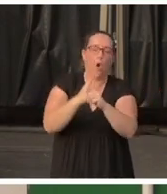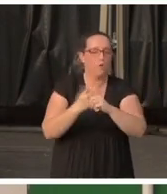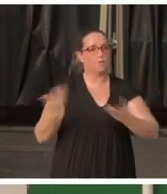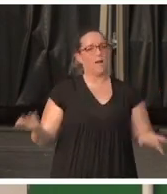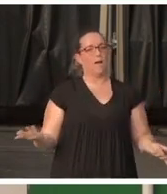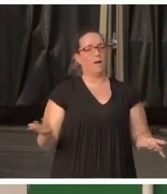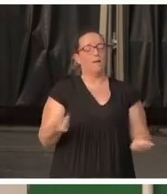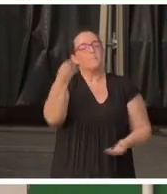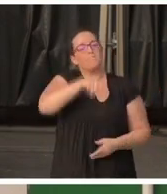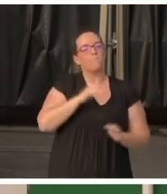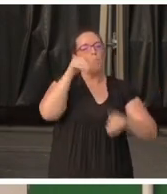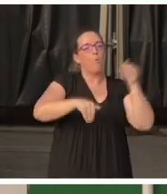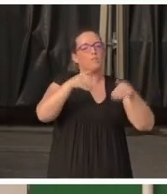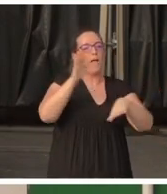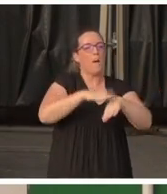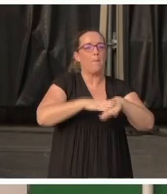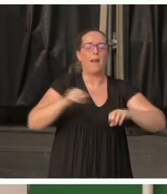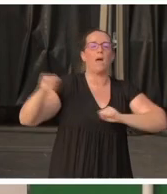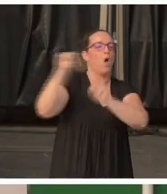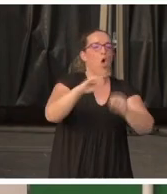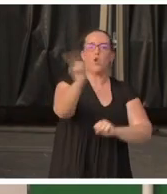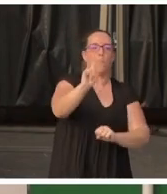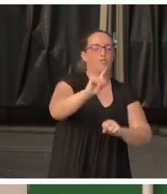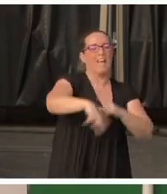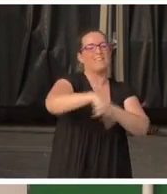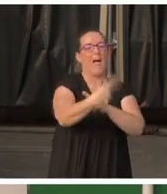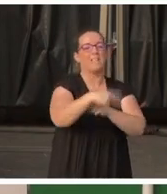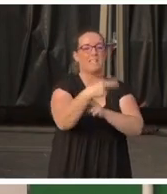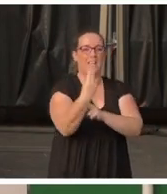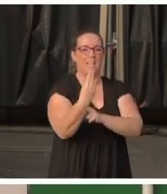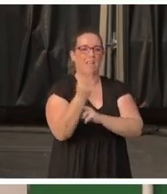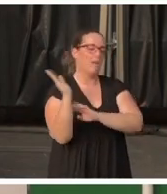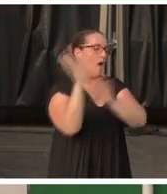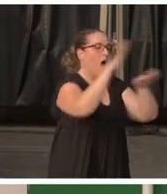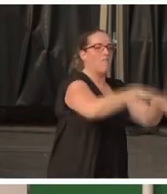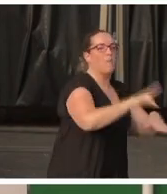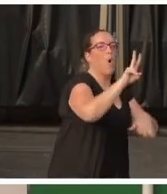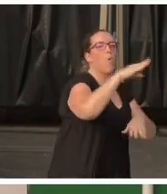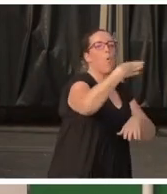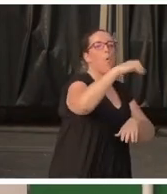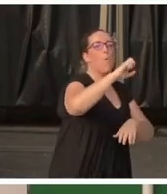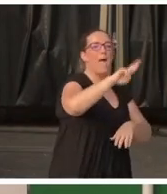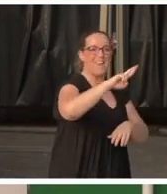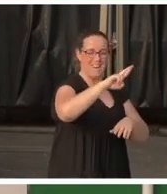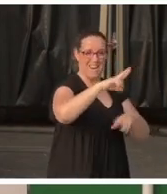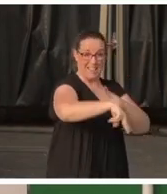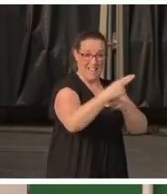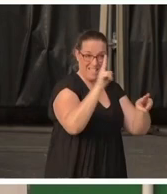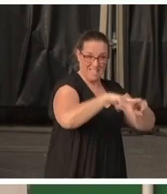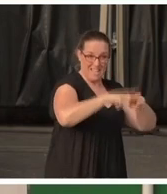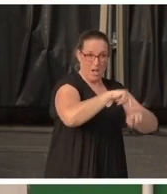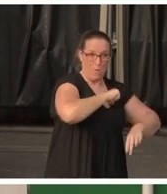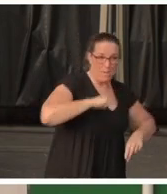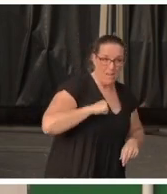también han votado para no proteger al taxi y los transportistas, sino para favorecer la uberización. ¿Y ahora con qué nos salen? Con